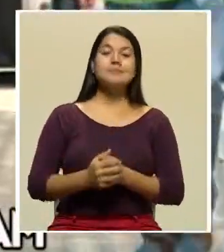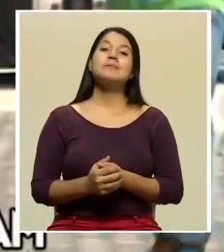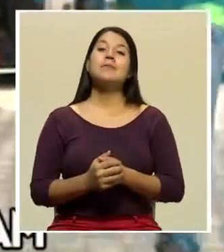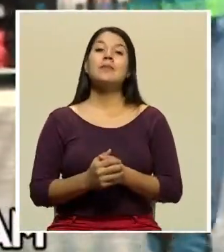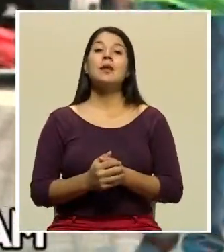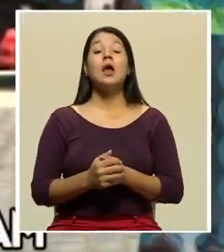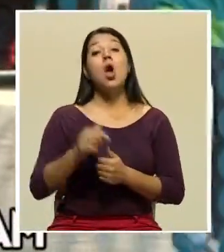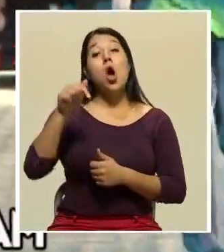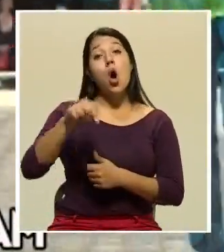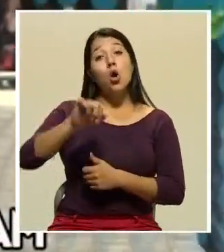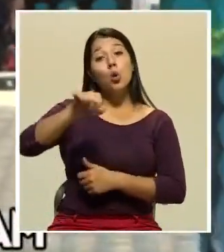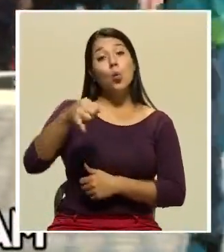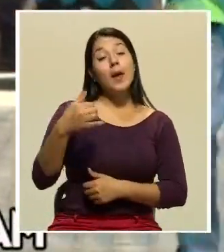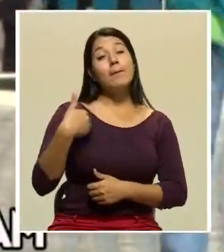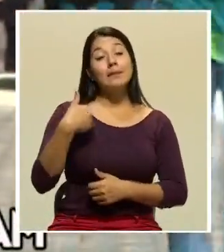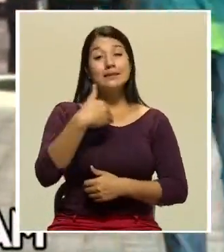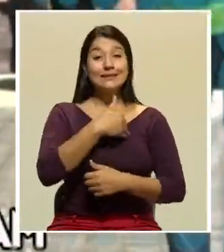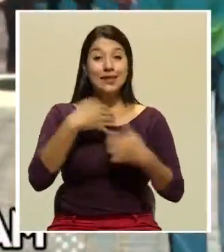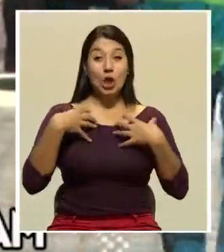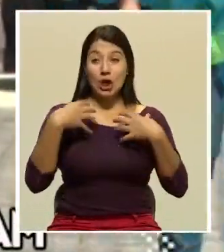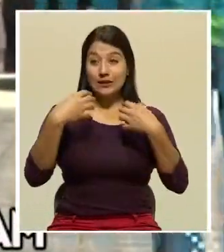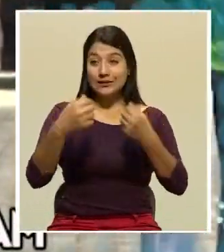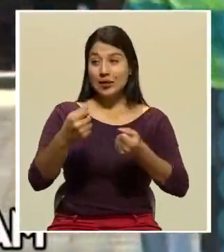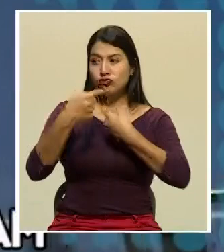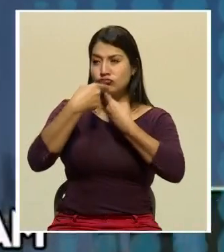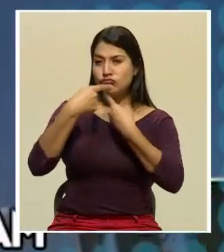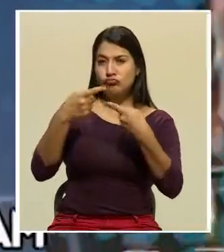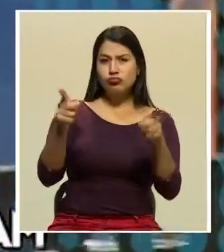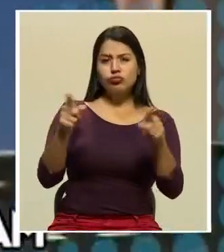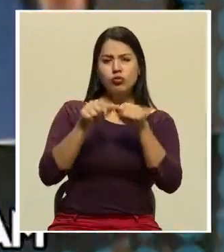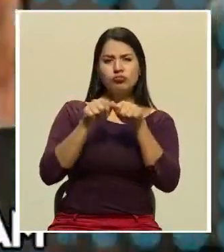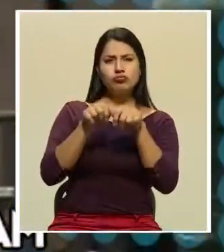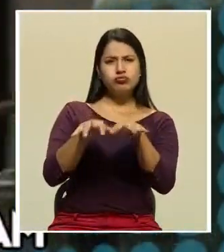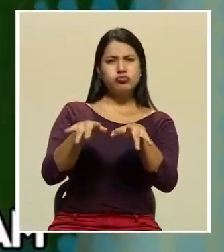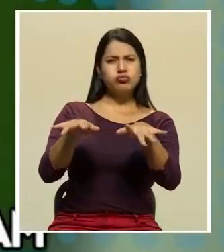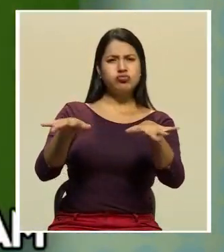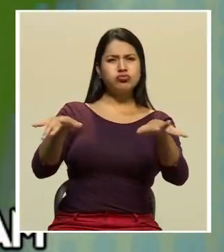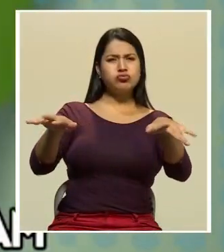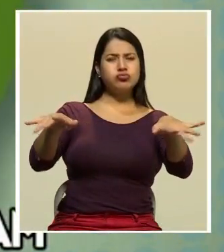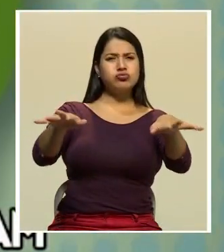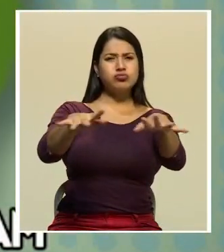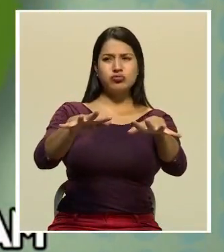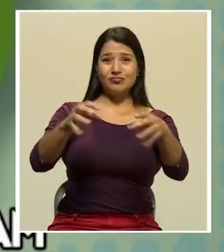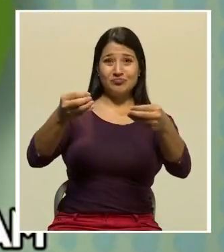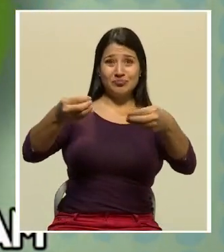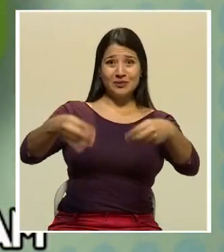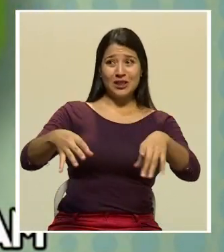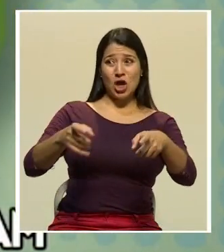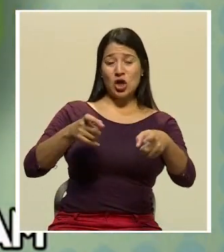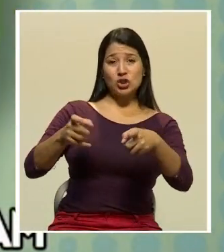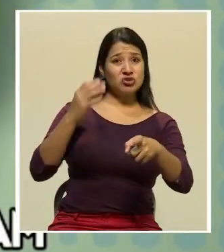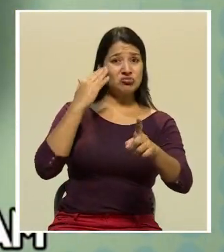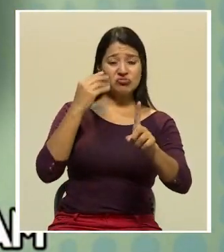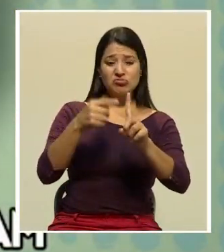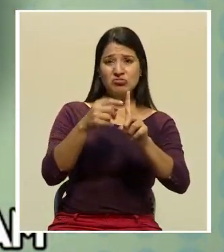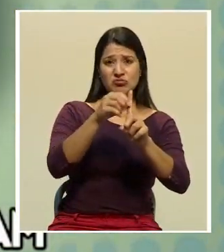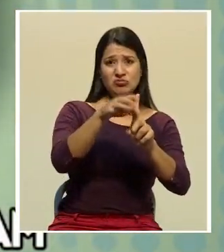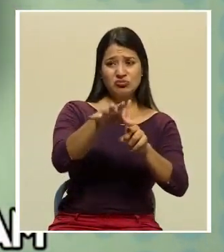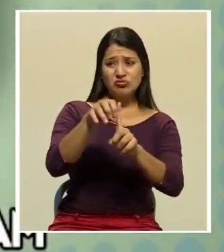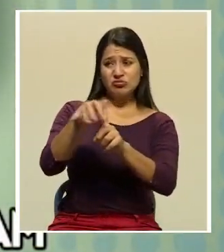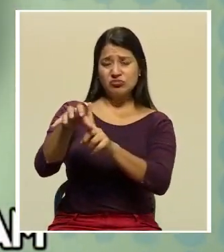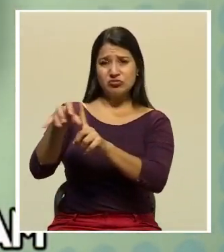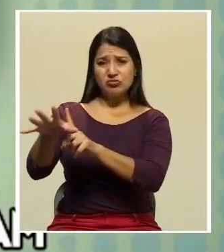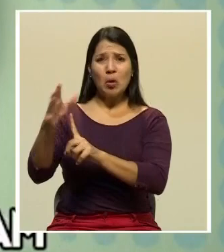Este jueves el Ministerio de Salud declaró transmisión comunitaria en la gran área metropolitana. La declaratoria se justifica en la imposibilidad de